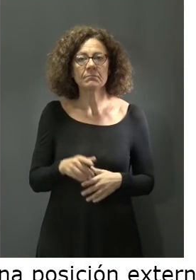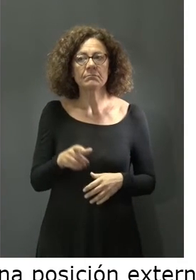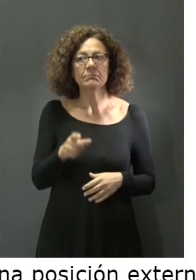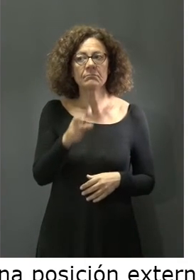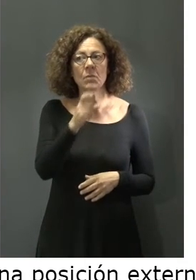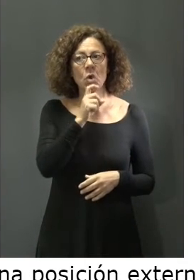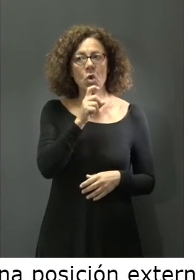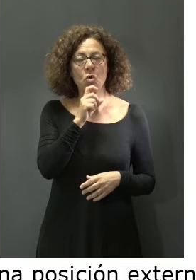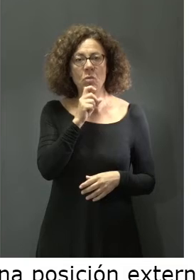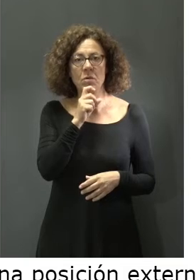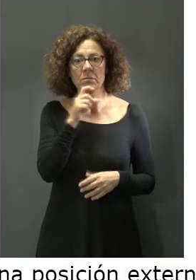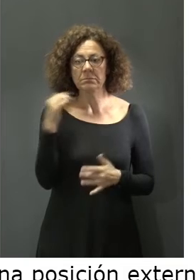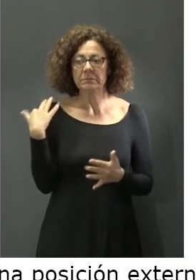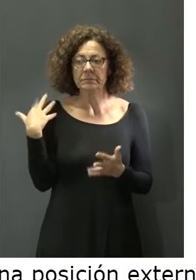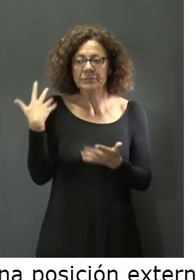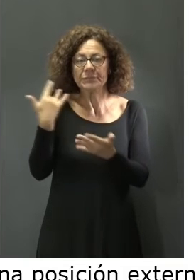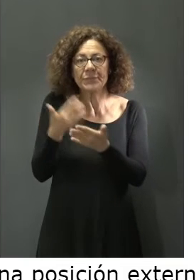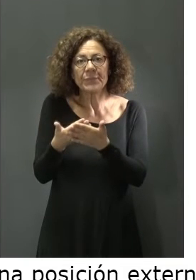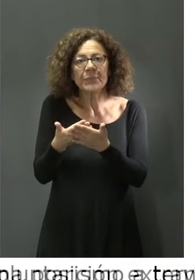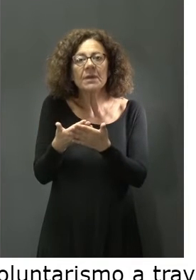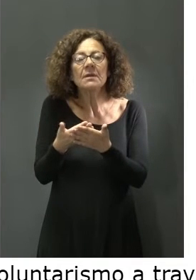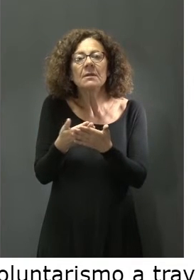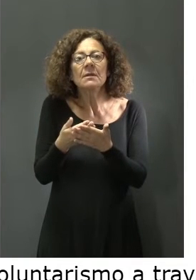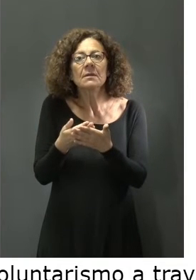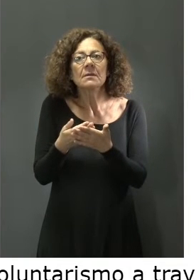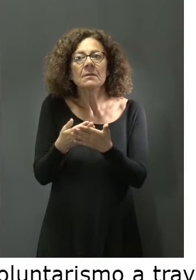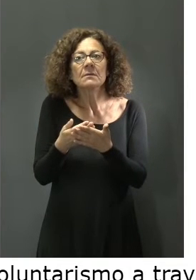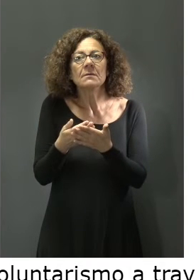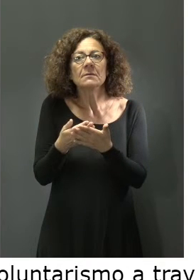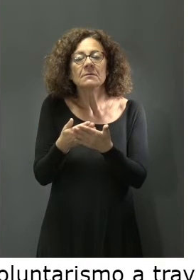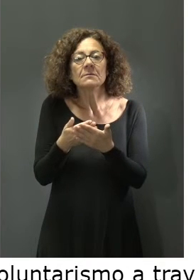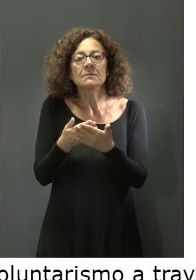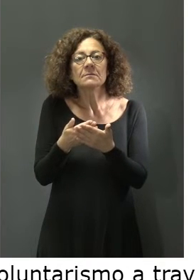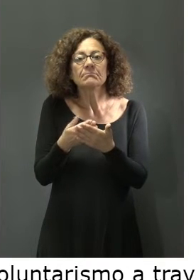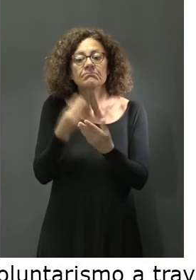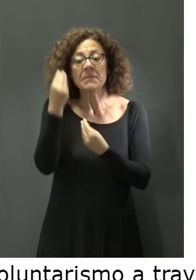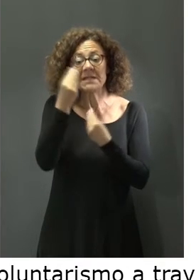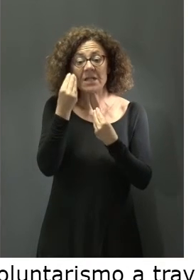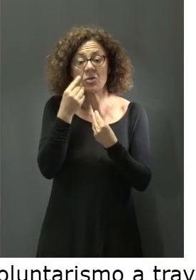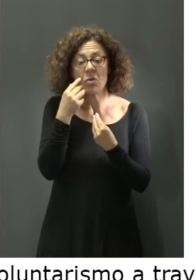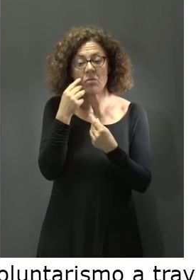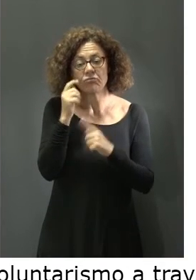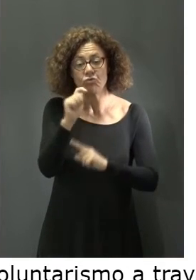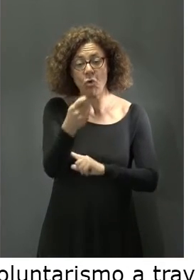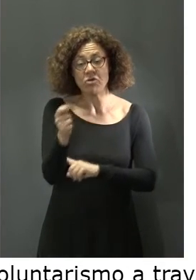¿Cómo ves el recorrido que va a tener esto? ¿Cómo crees que, desde el punto de vista del ejercicio de